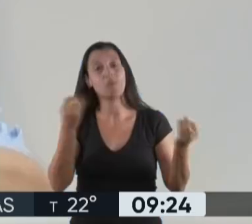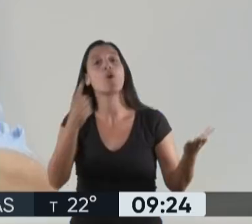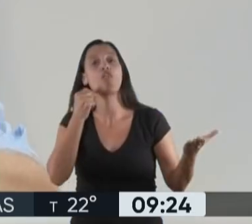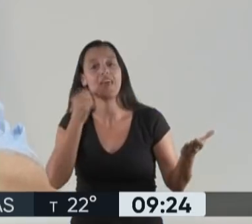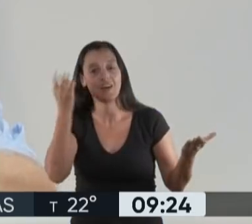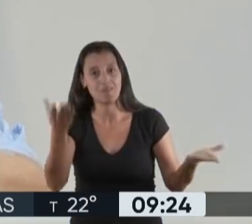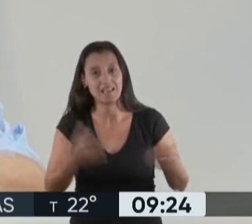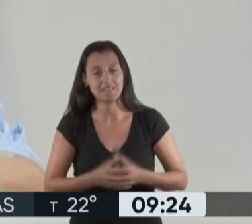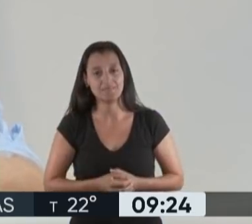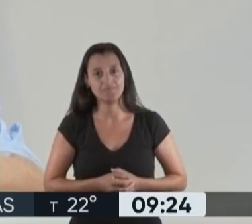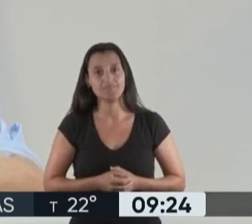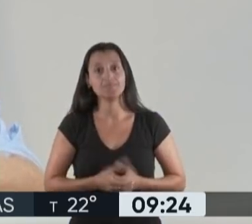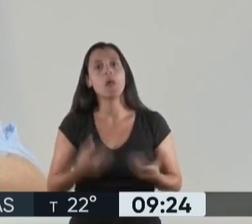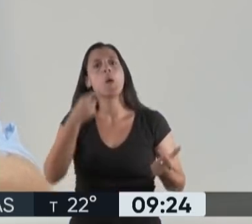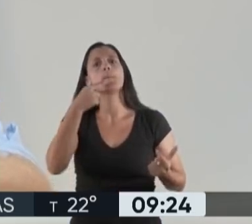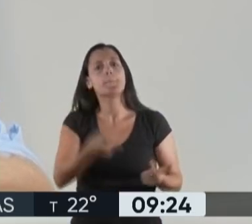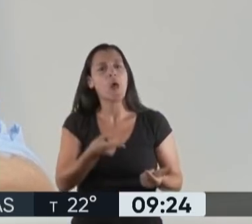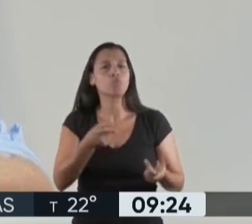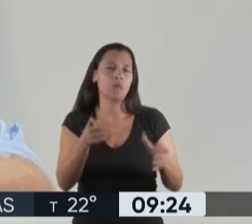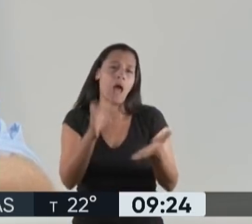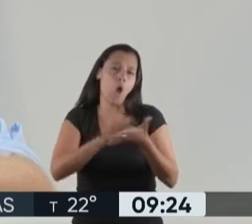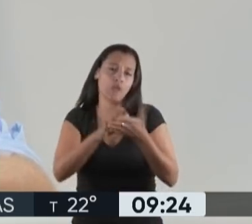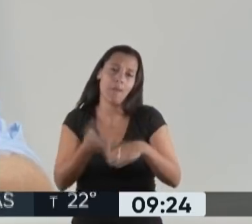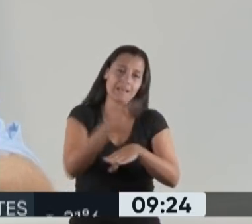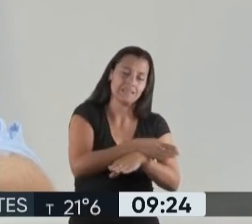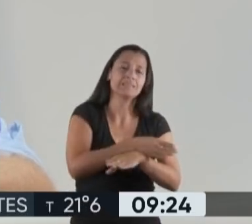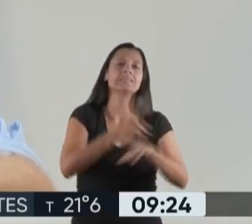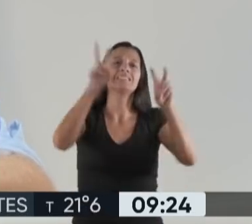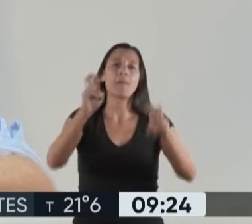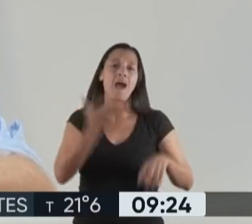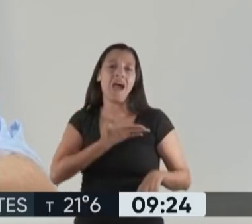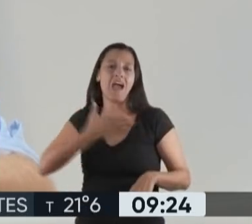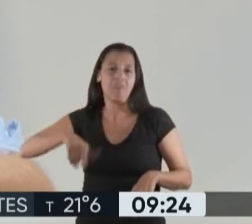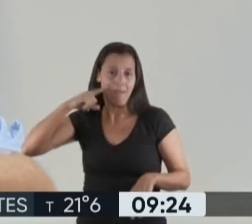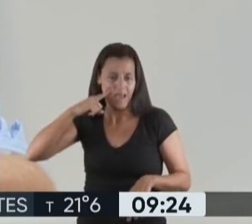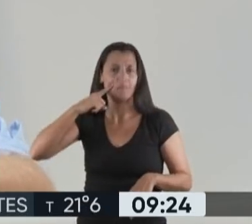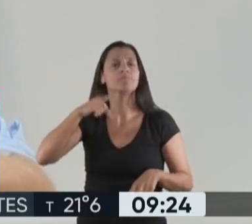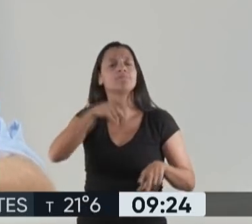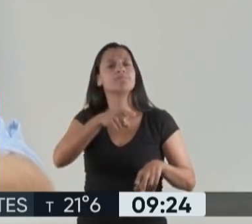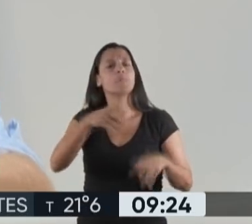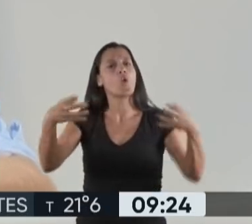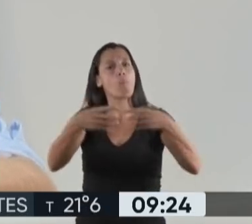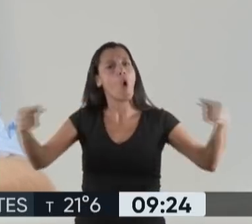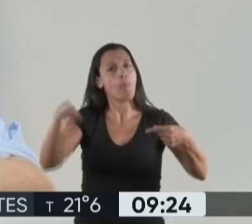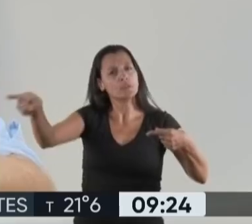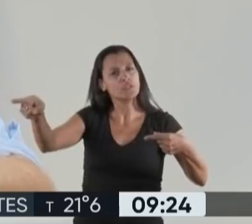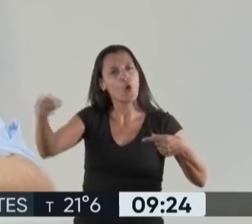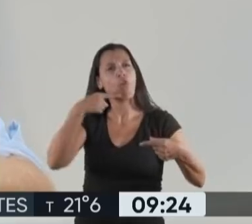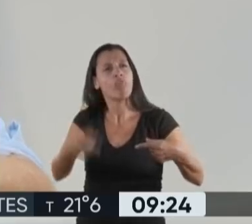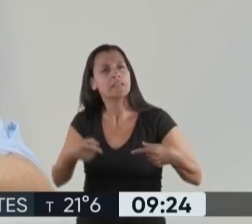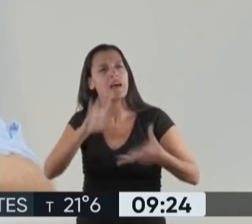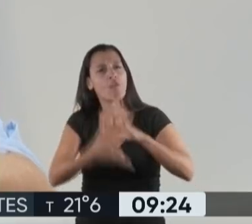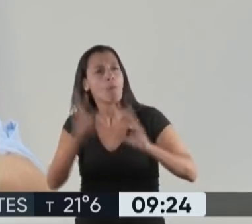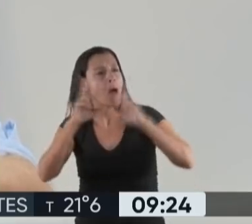¿cómo estás? Consultarte lo siguiente, volviendo al tema fondo. Desde la oposición hace una lectura de que ellos han tenido una victoria política por